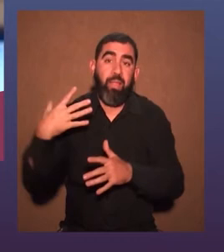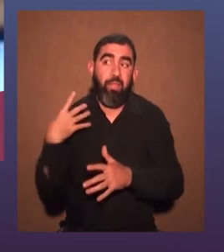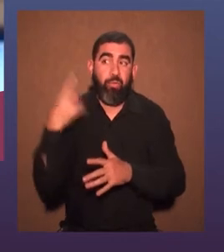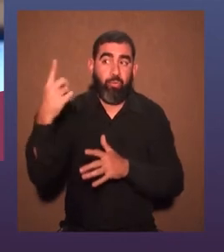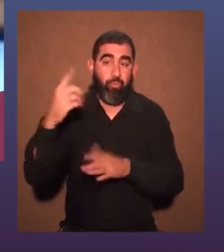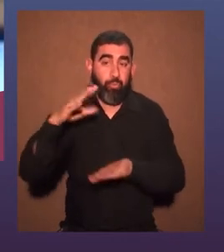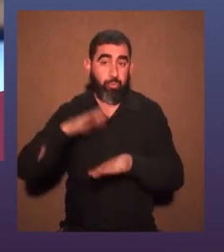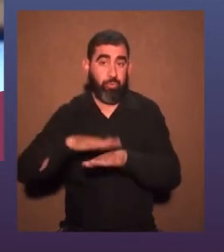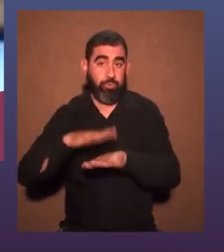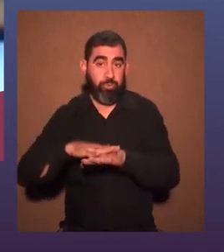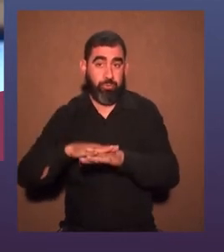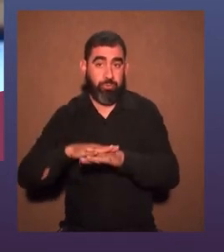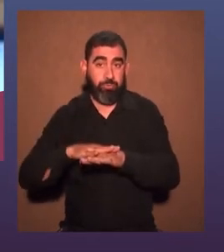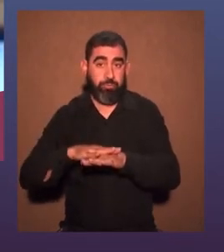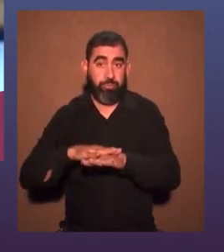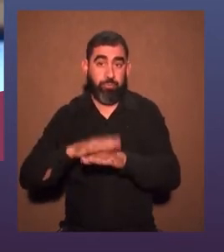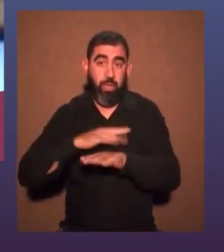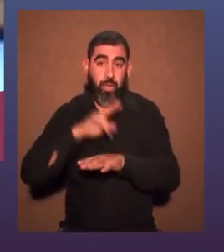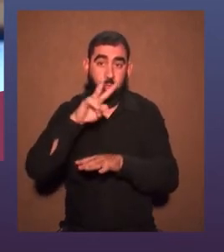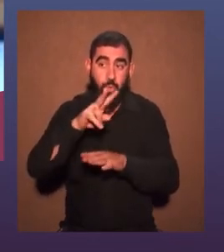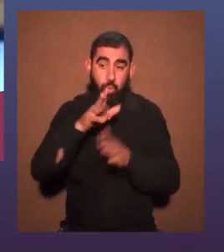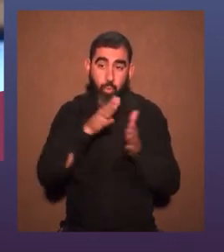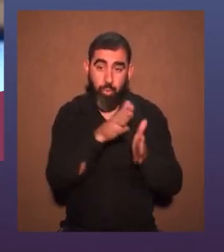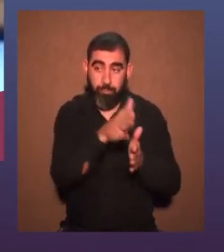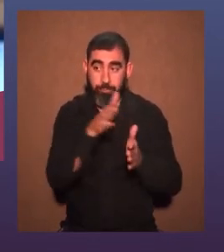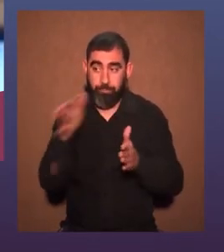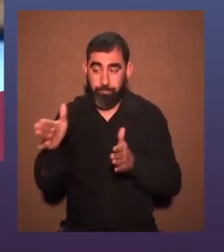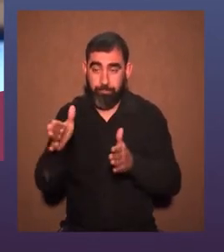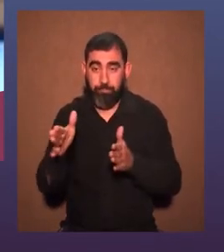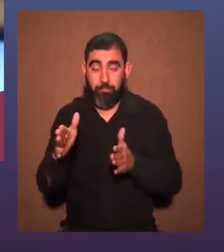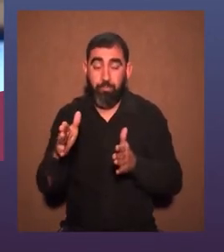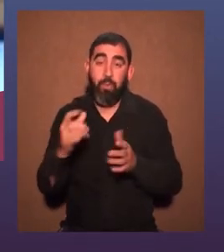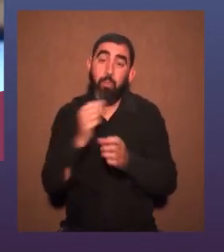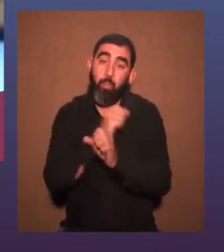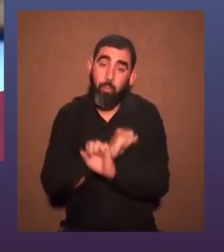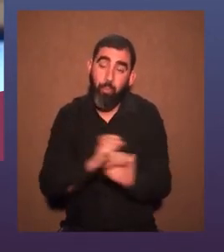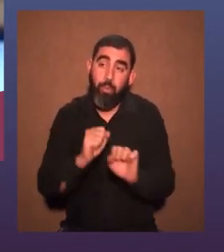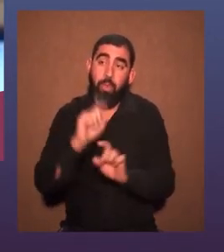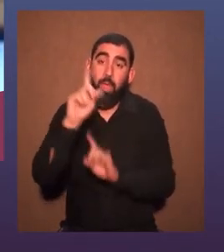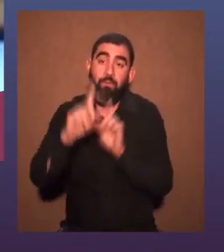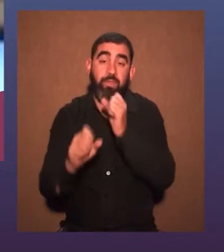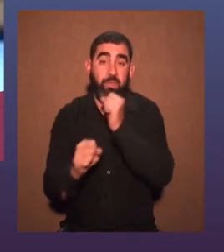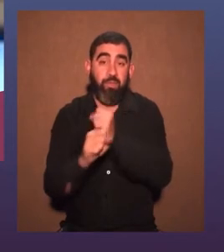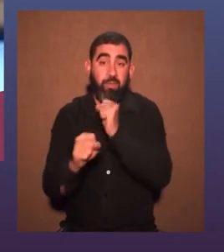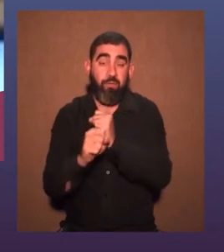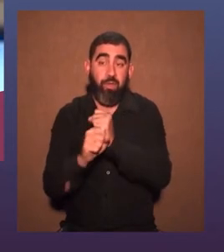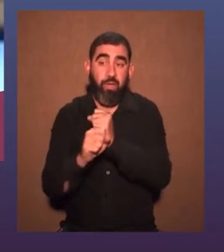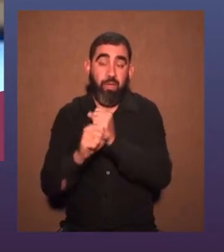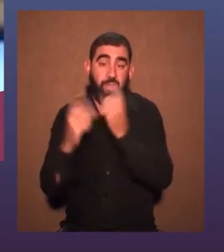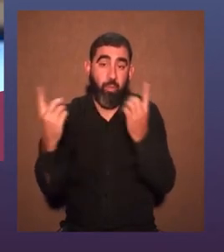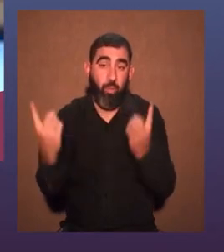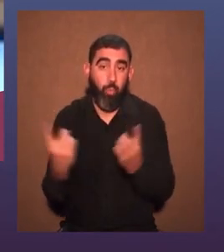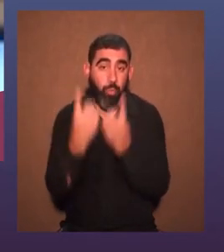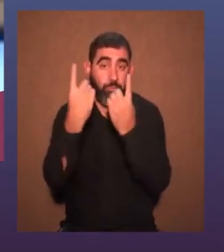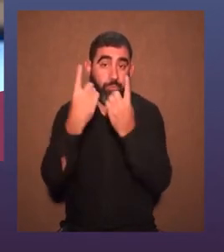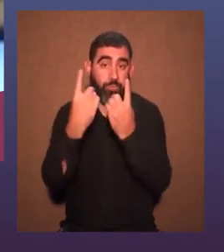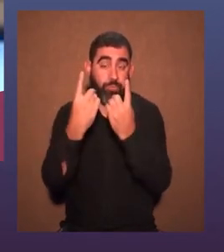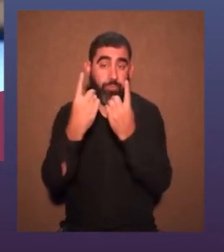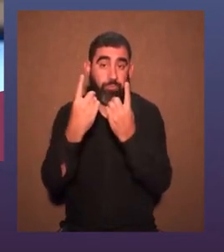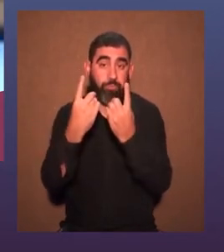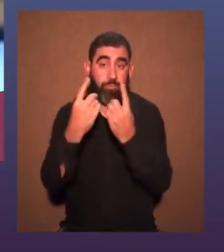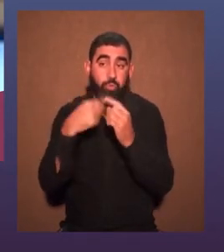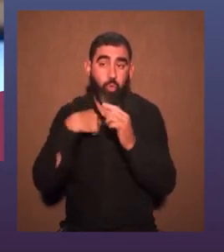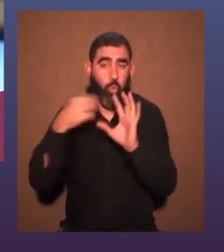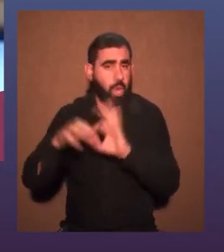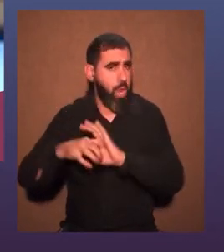director, tiene esas dos vías, ¿no? Entonces, de repente, cuando me tocó trabajar encuentros, me